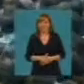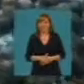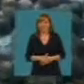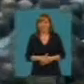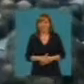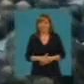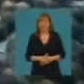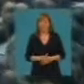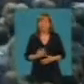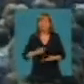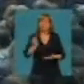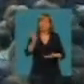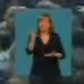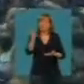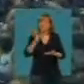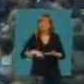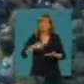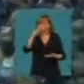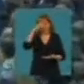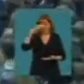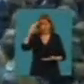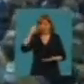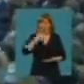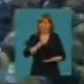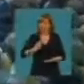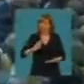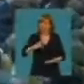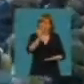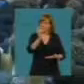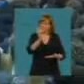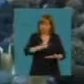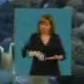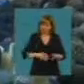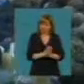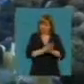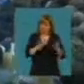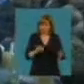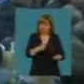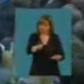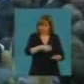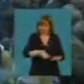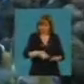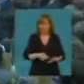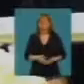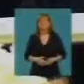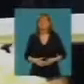Firma el acta correspondiente la señora Presidenta de la Nación, doctora Cristina Fernández de Kirchner.